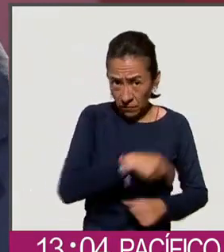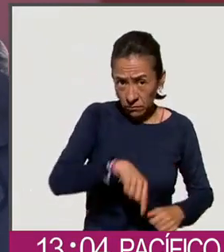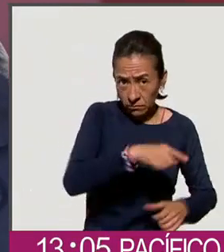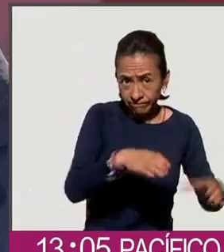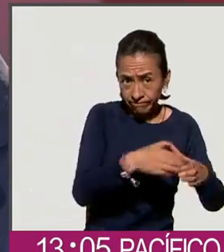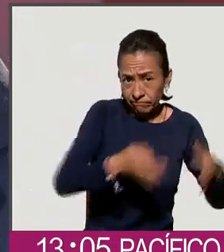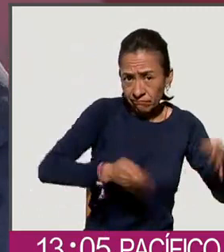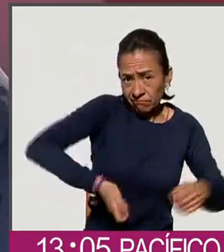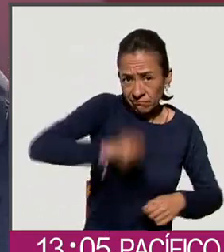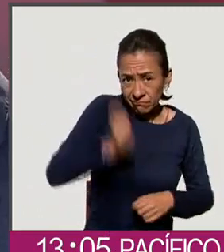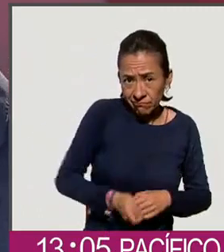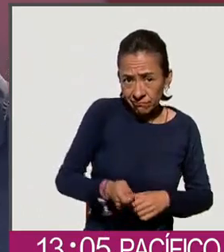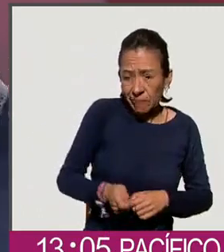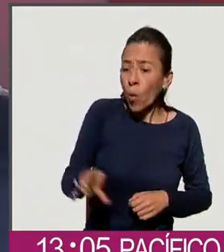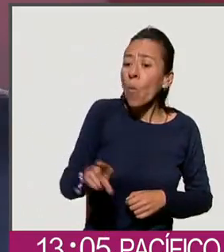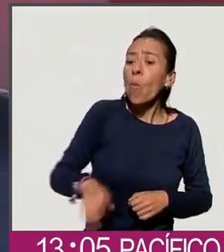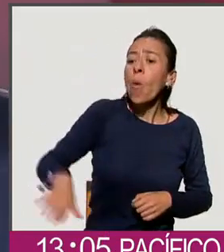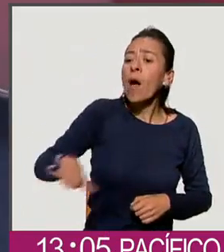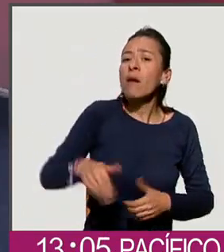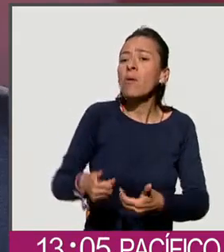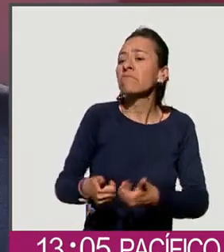cercana al poder,